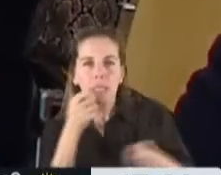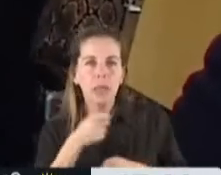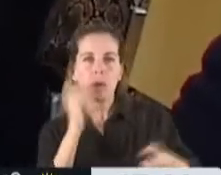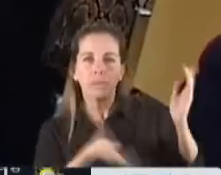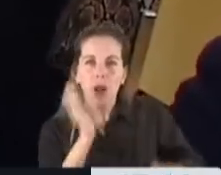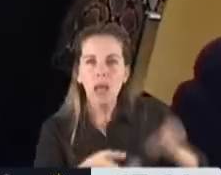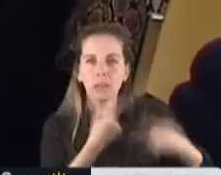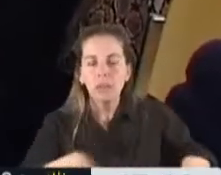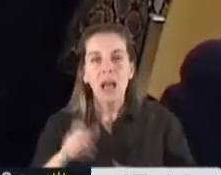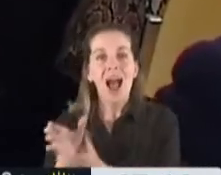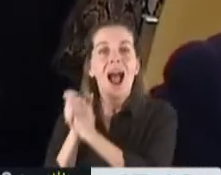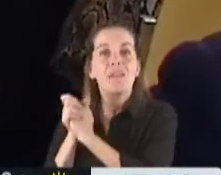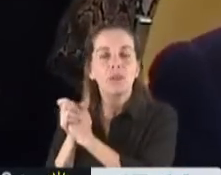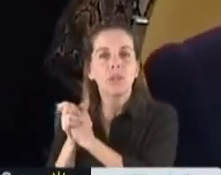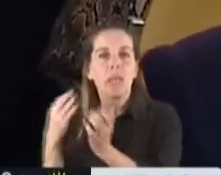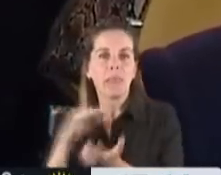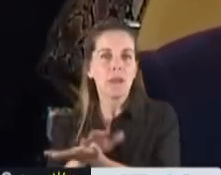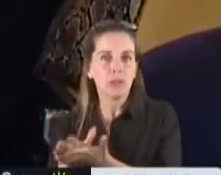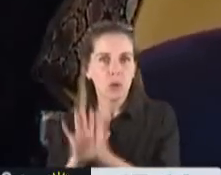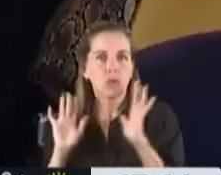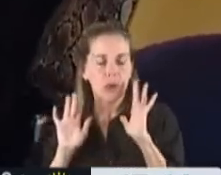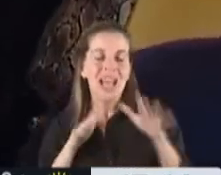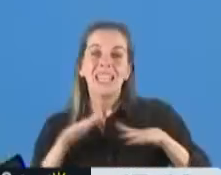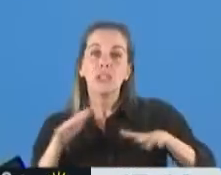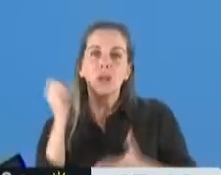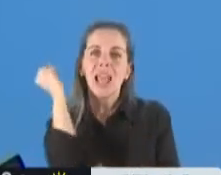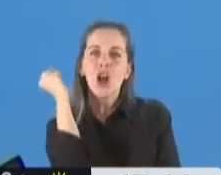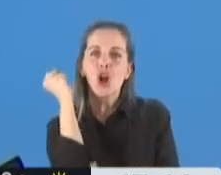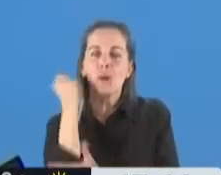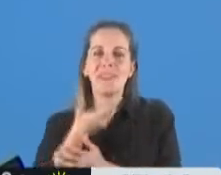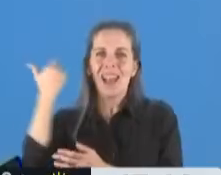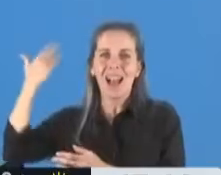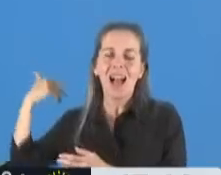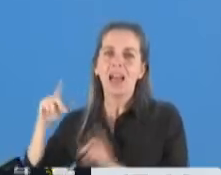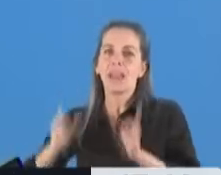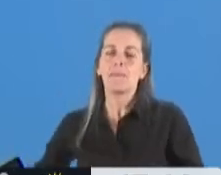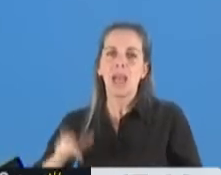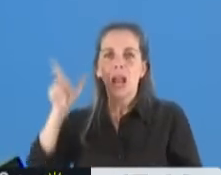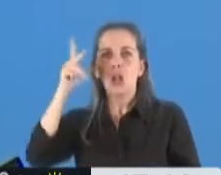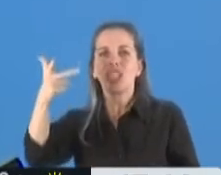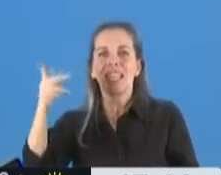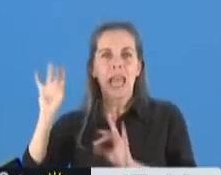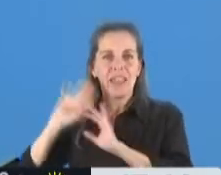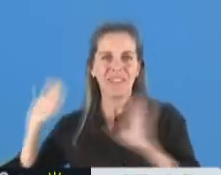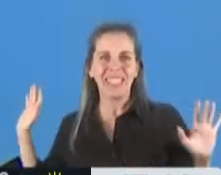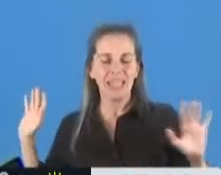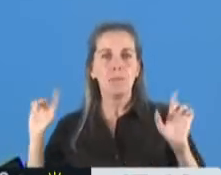muy difícil, en condiciones económicas también muy graves, porque también él, como yo, heredó una